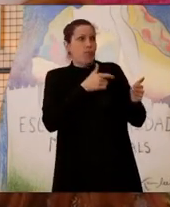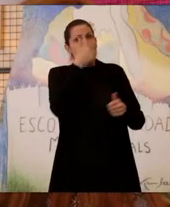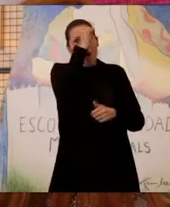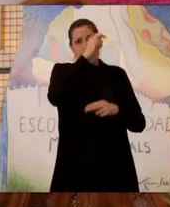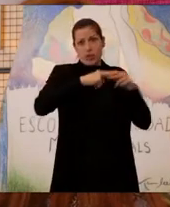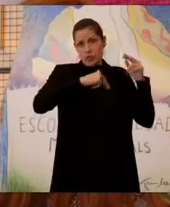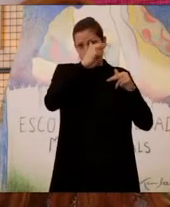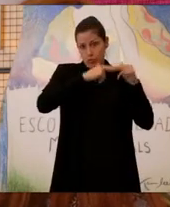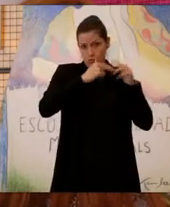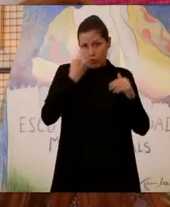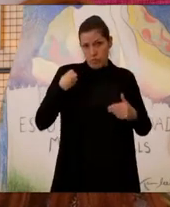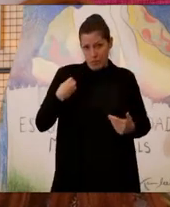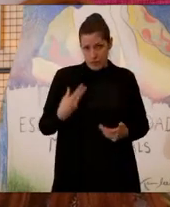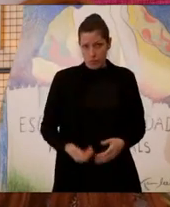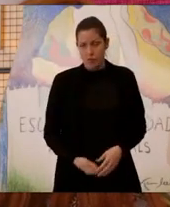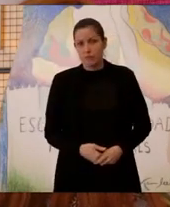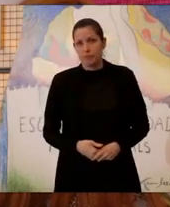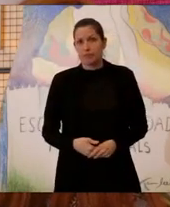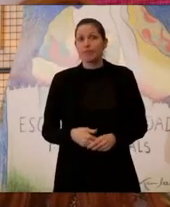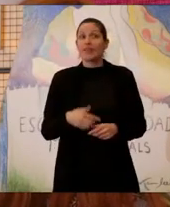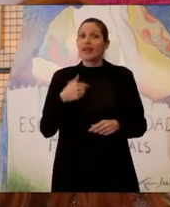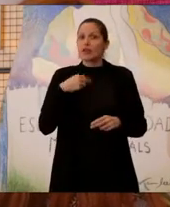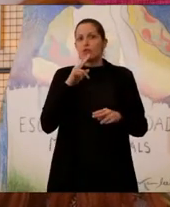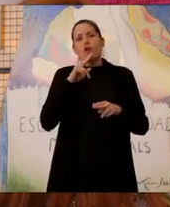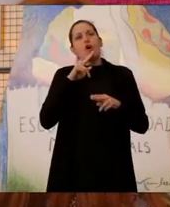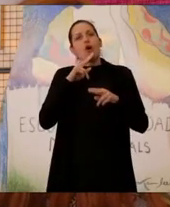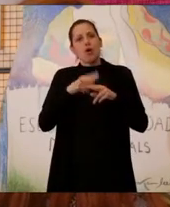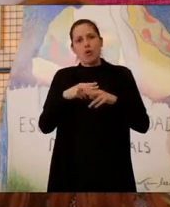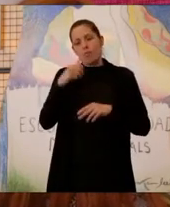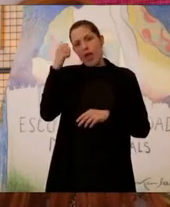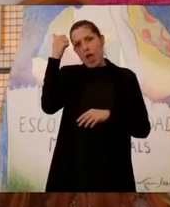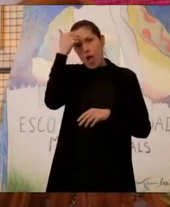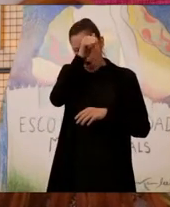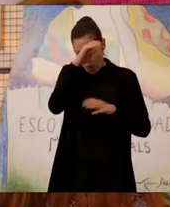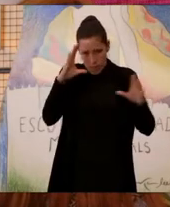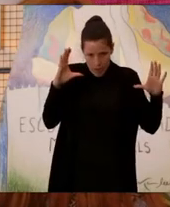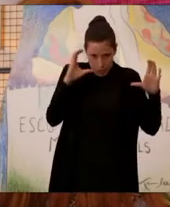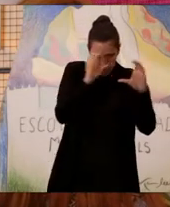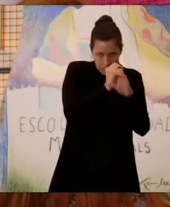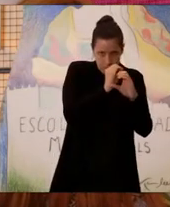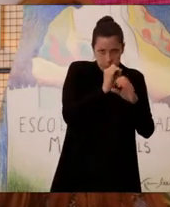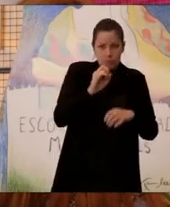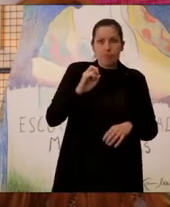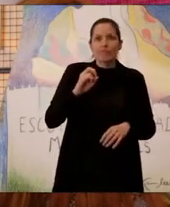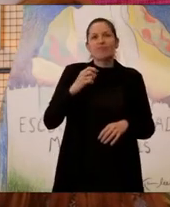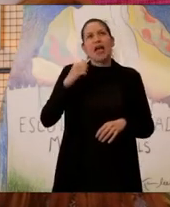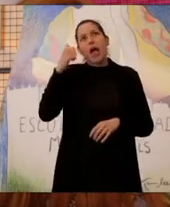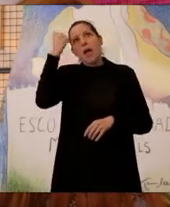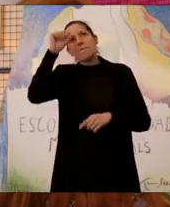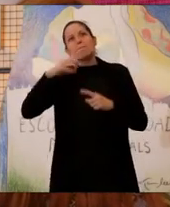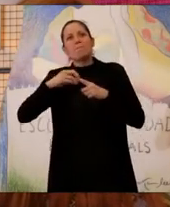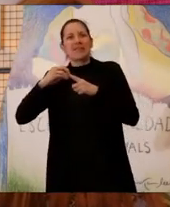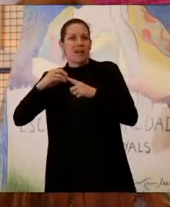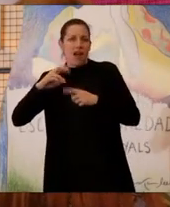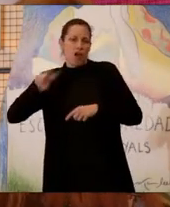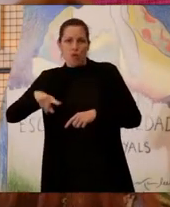yo esto le llamo androcentrismo no le llamo patriarcado evidentemente que el patriarcado es el gran